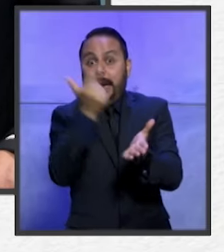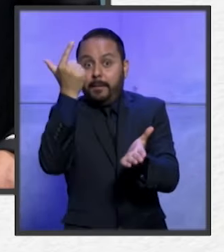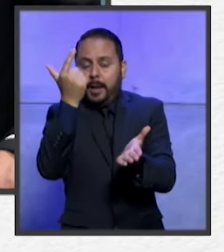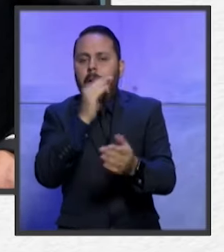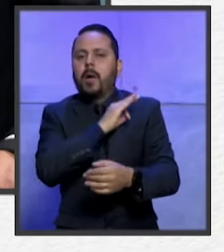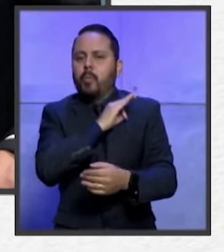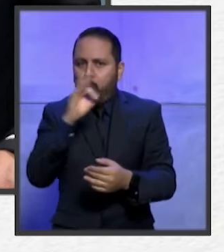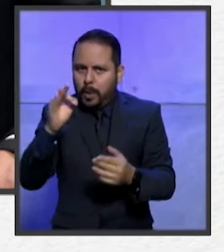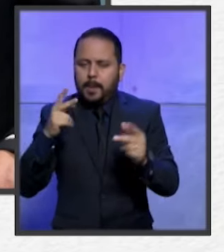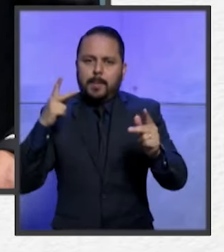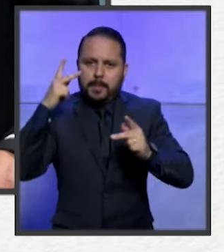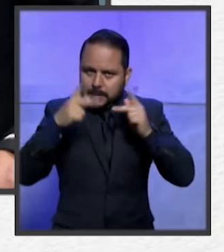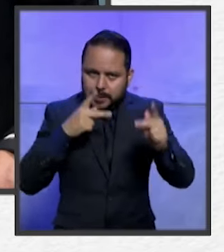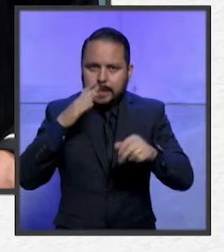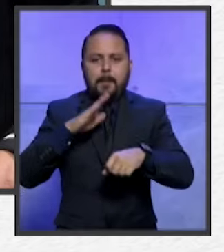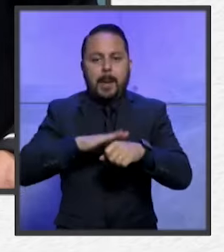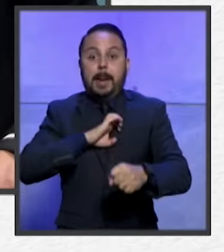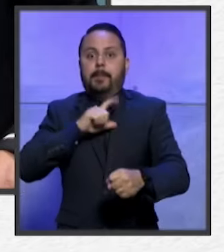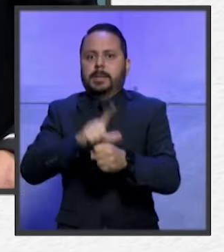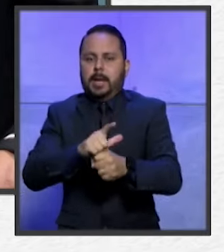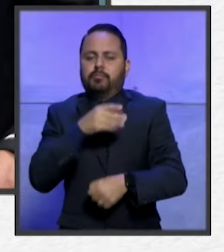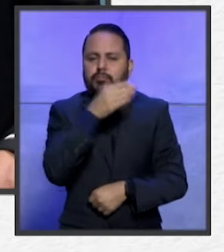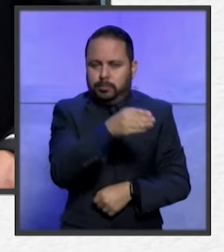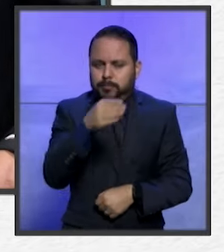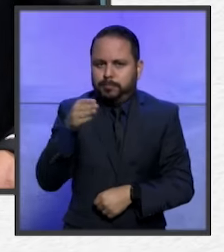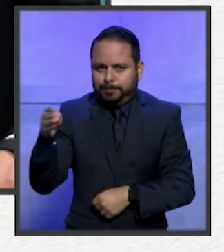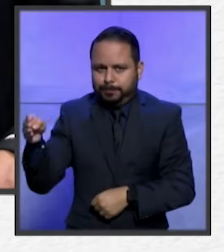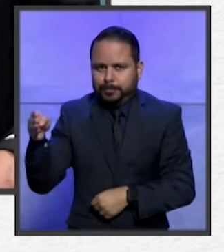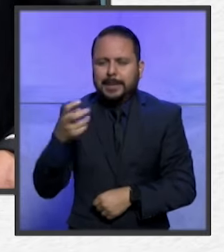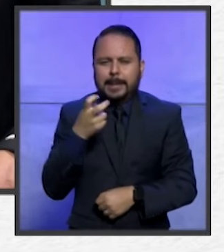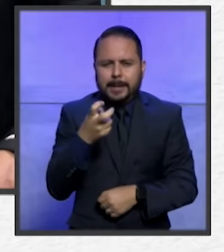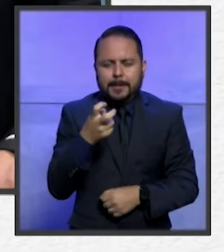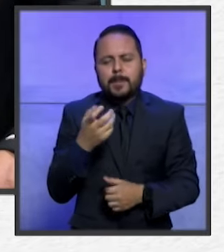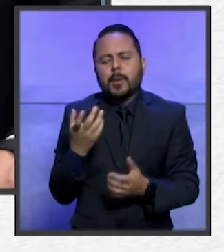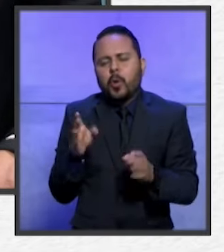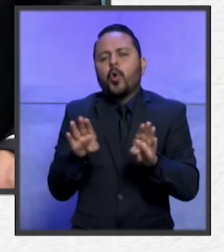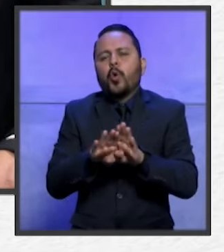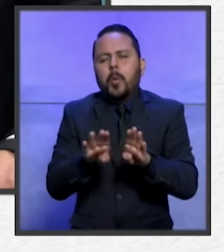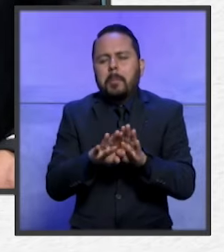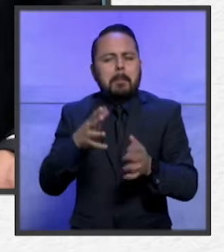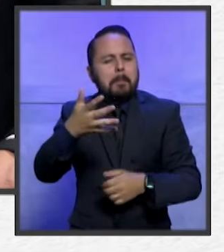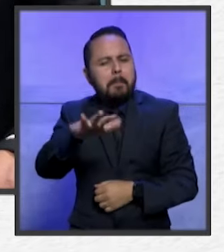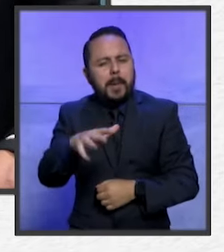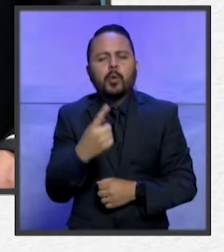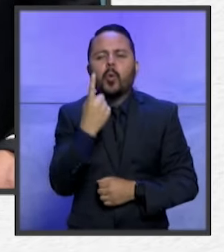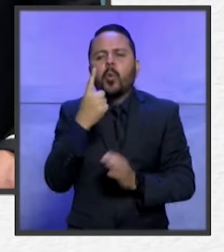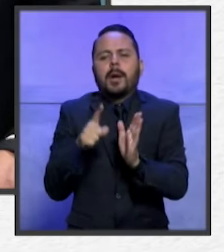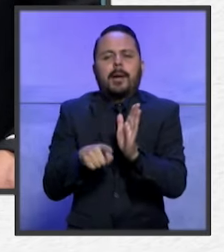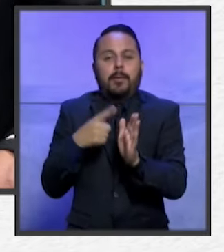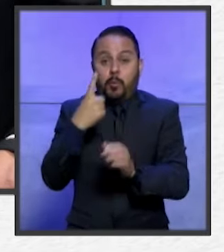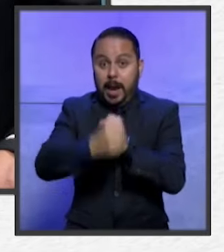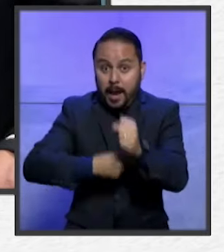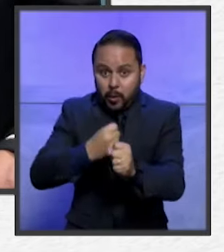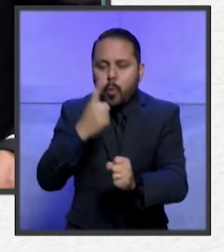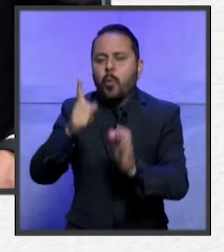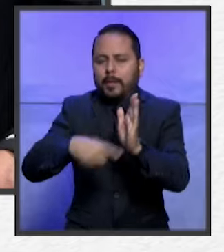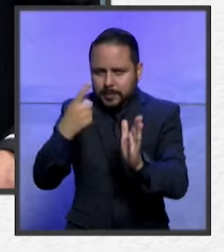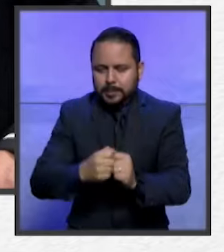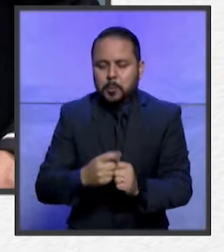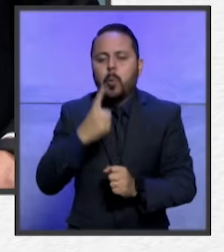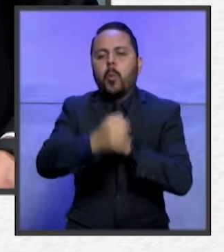graves puede haber visitas extraordinarias y estas se realizan por lo menos una vez al